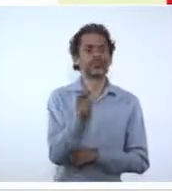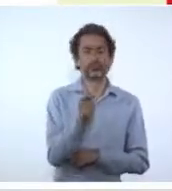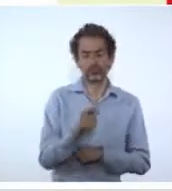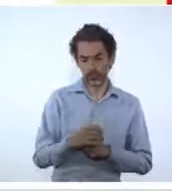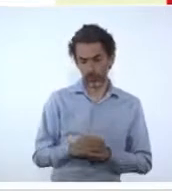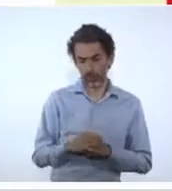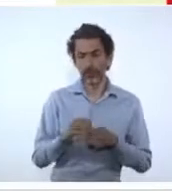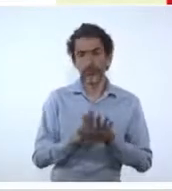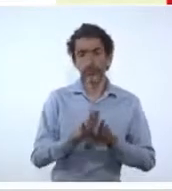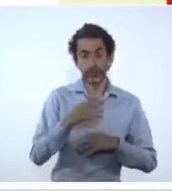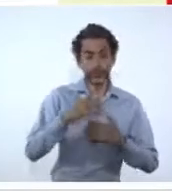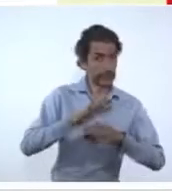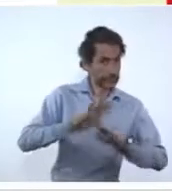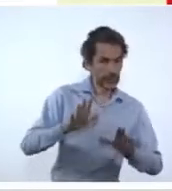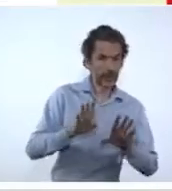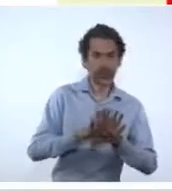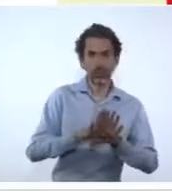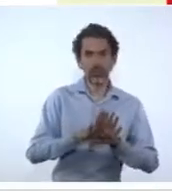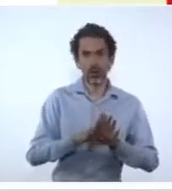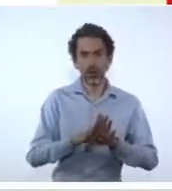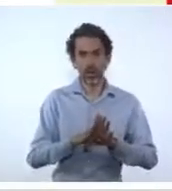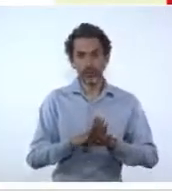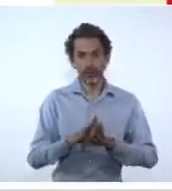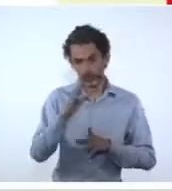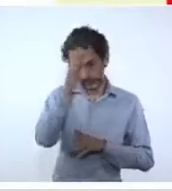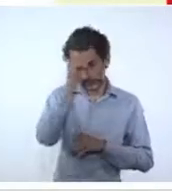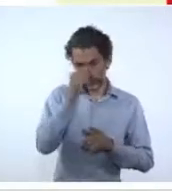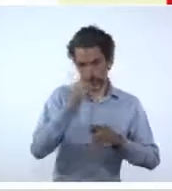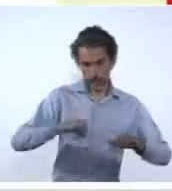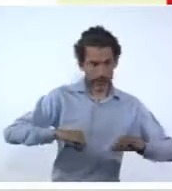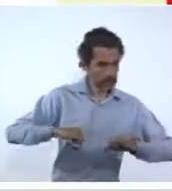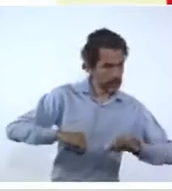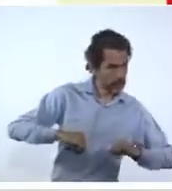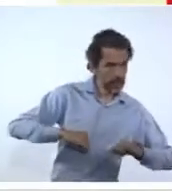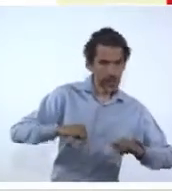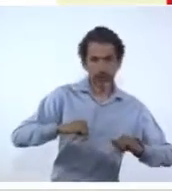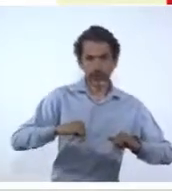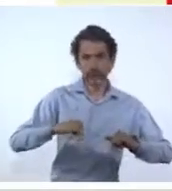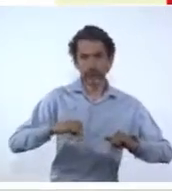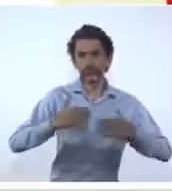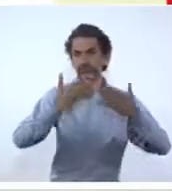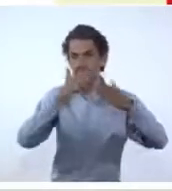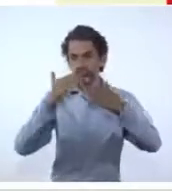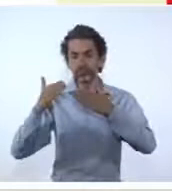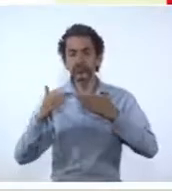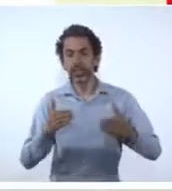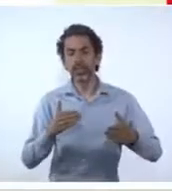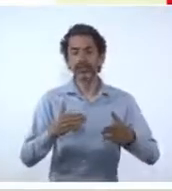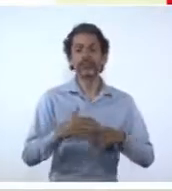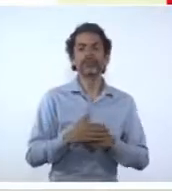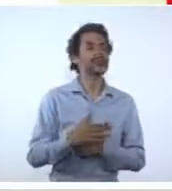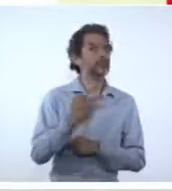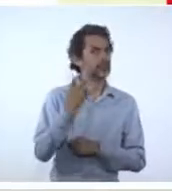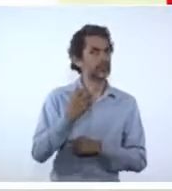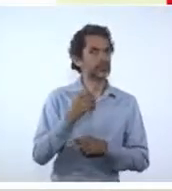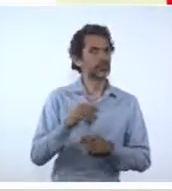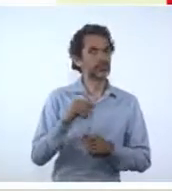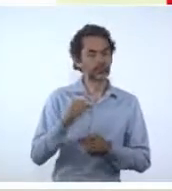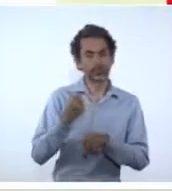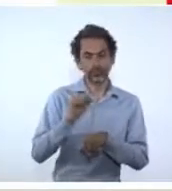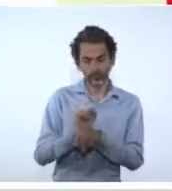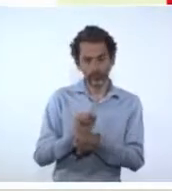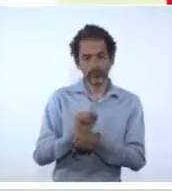aún con la apertura económica que tuvimos, la apertura de distintas actividades sociales y económicas en la ciudad, esta